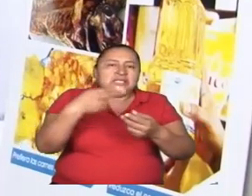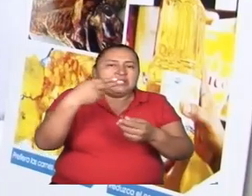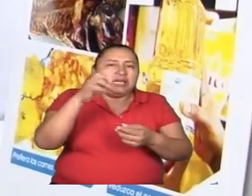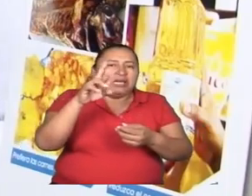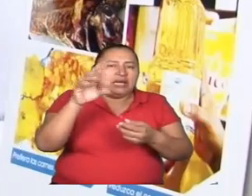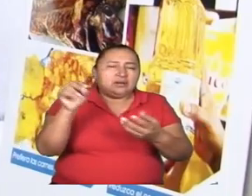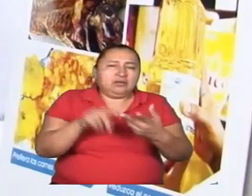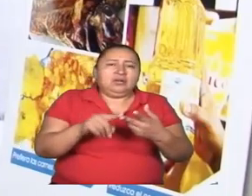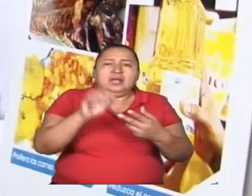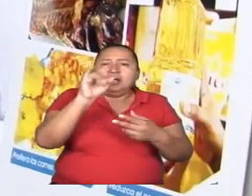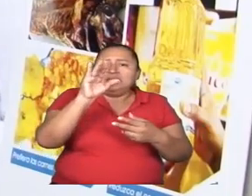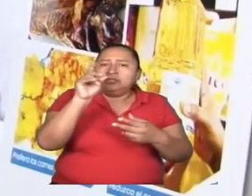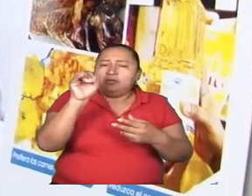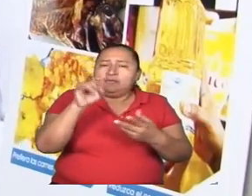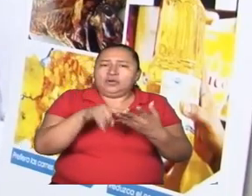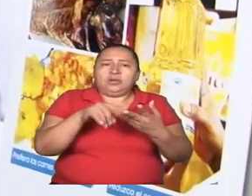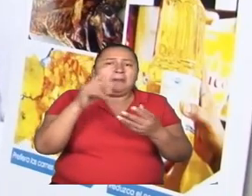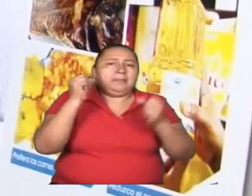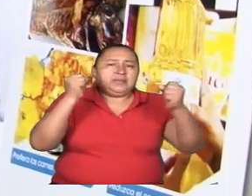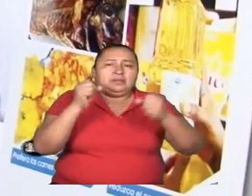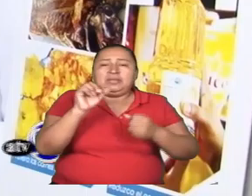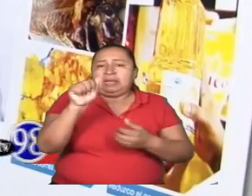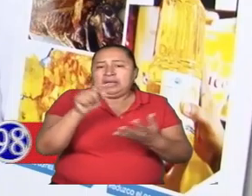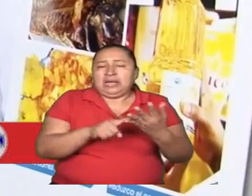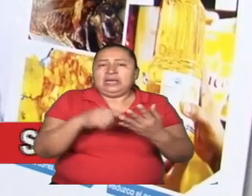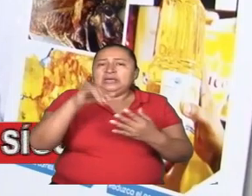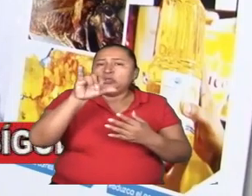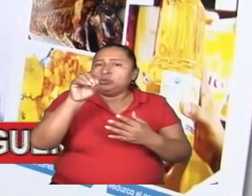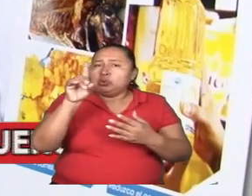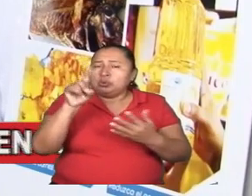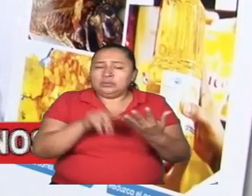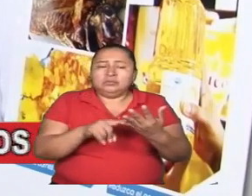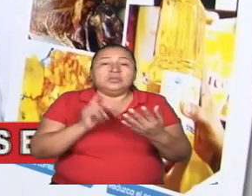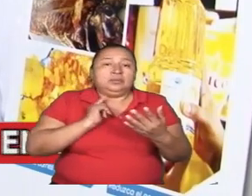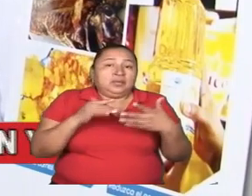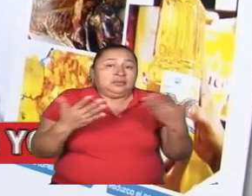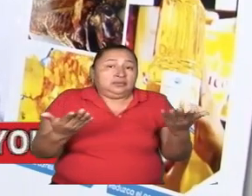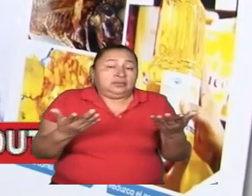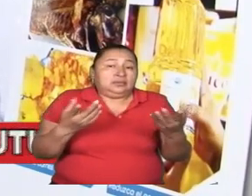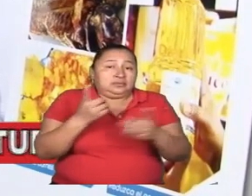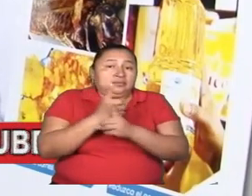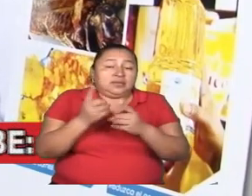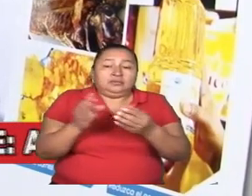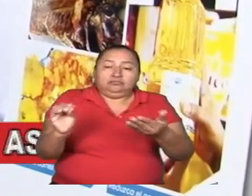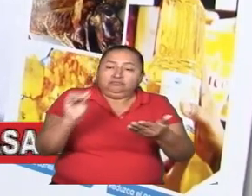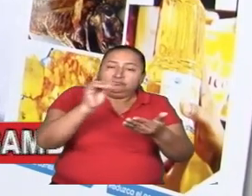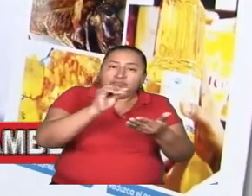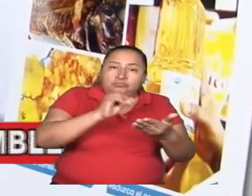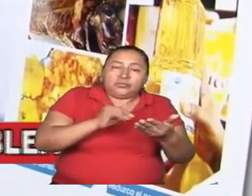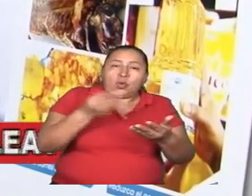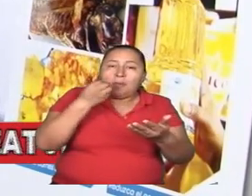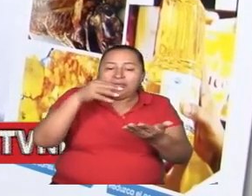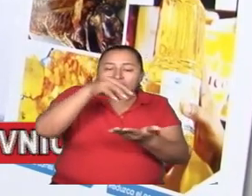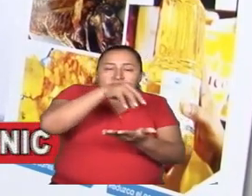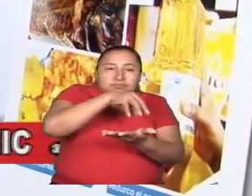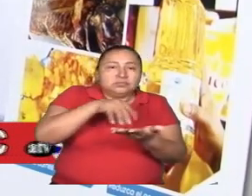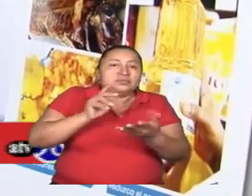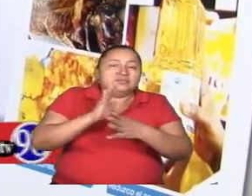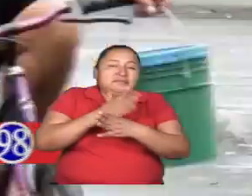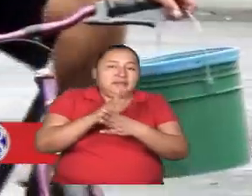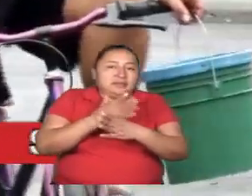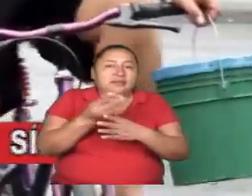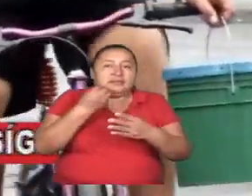fólico, vitamina A, de yodo. Entonces tenemos también que meter en la alimentación alimentos que vayan a nutrir al